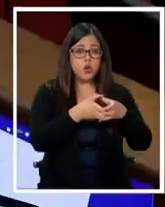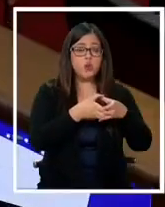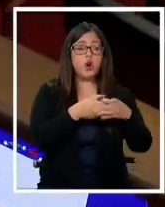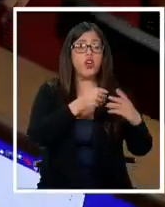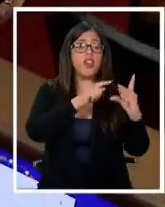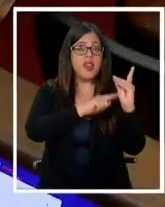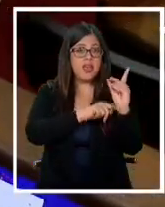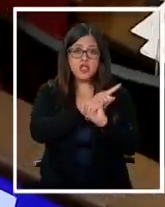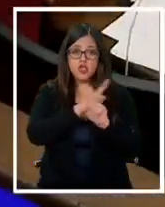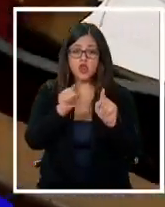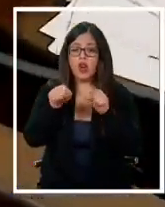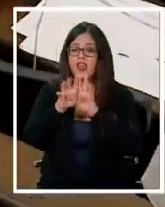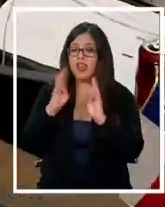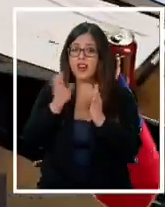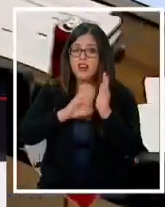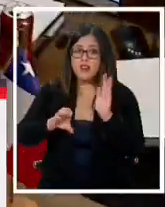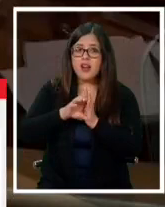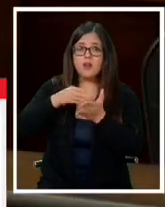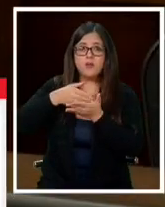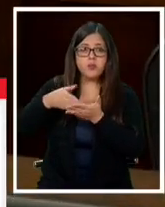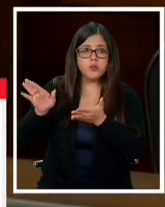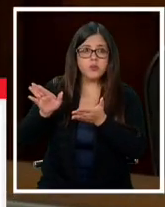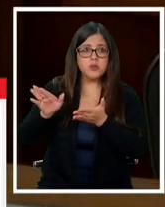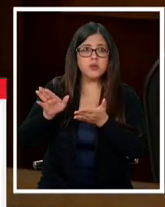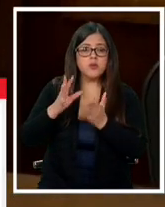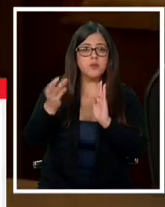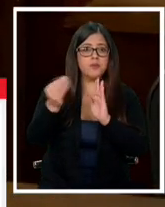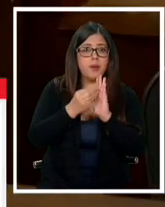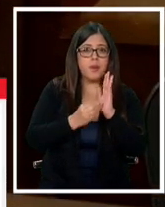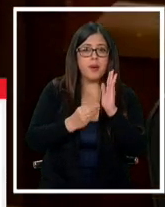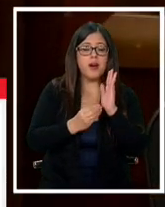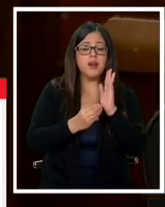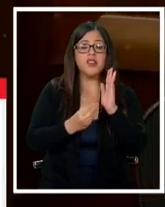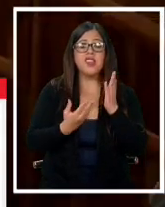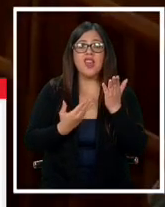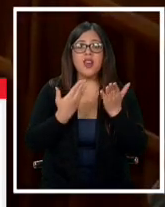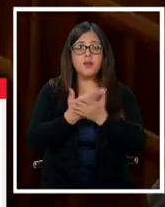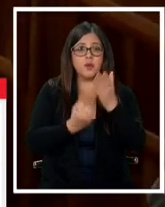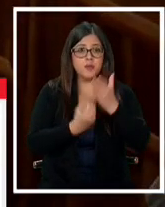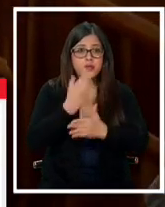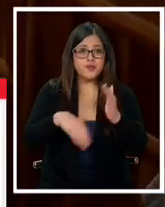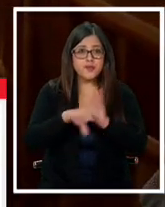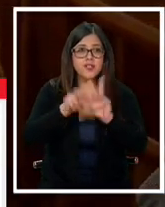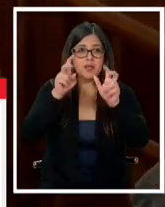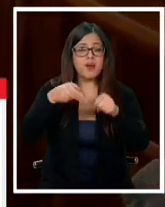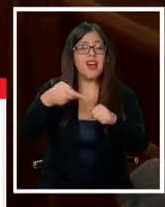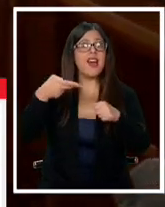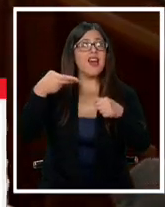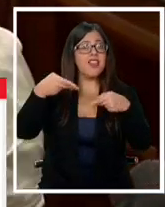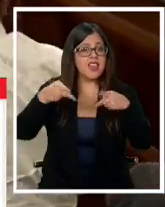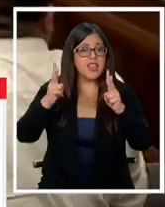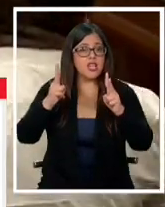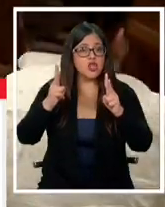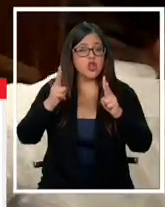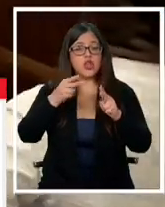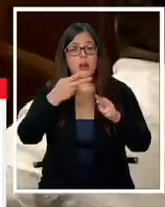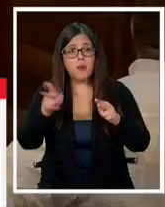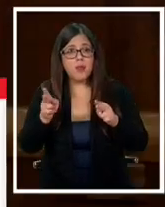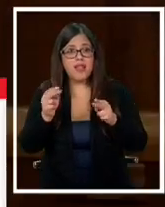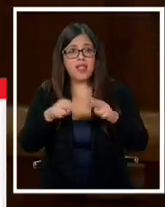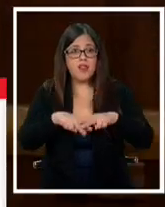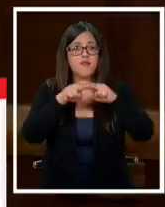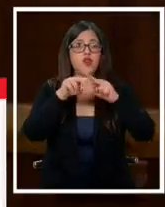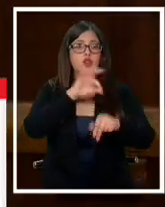finalmente la convención rechazó incluir en el borrador el derecho a la propiedad de los actuales fondos de pensiones